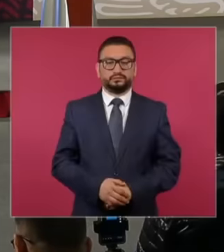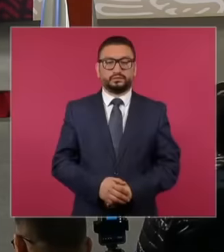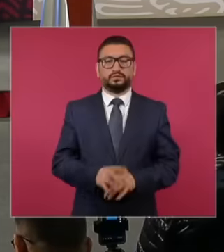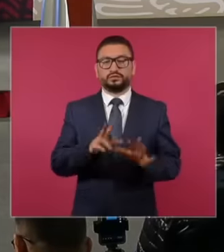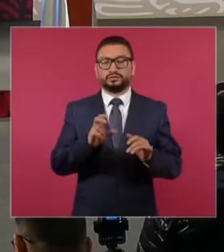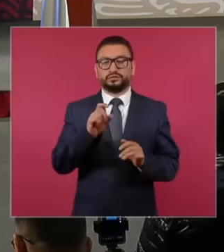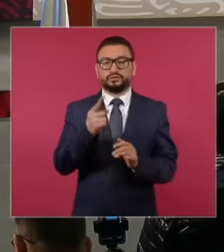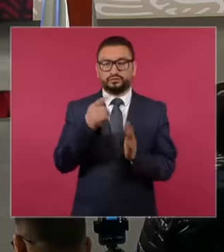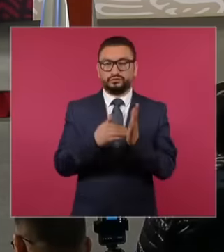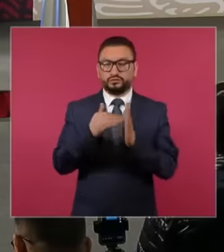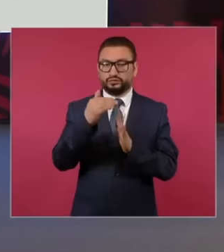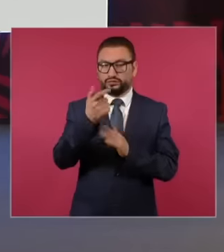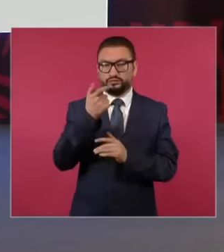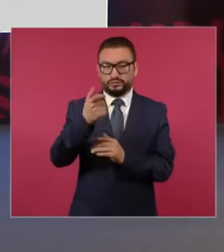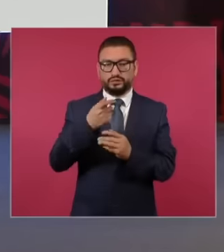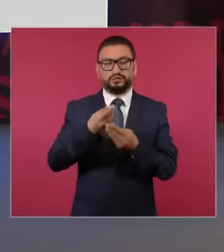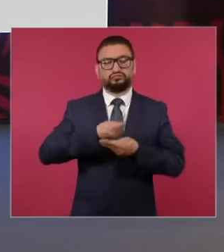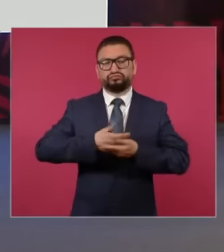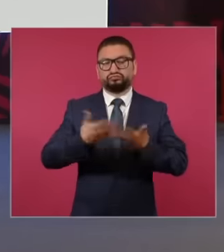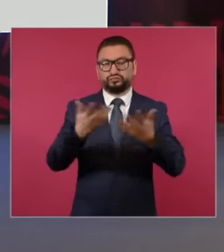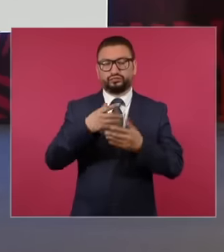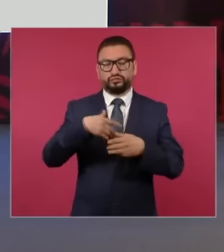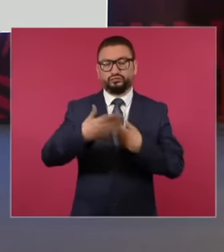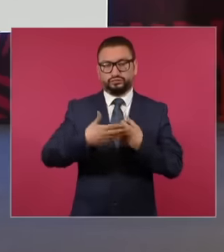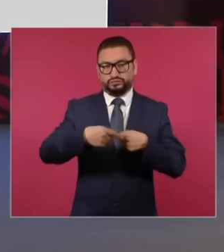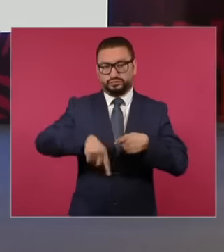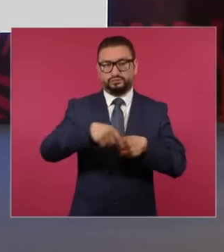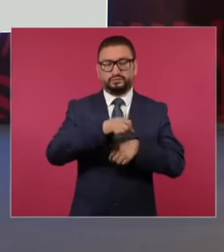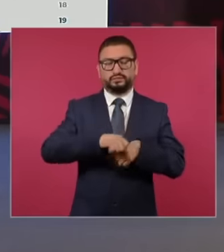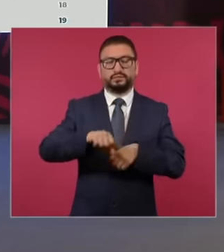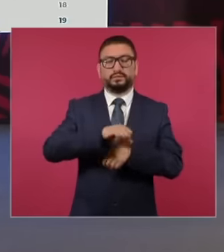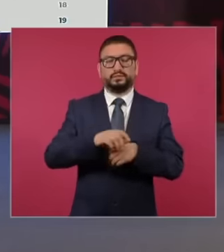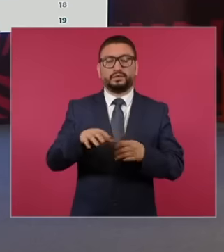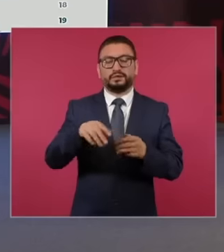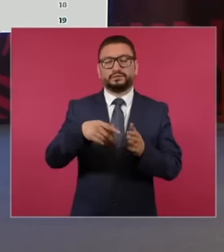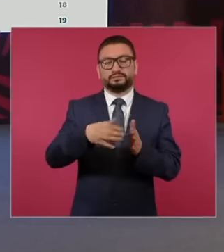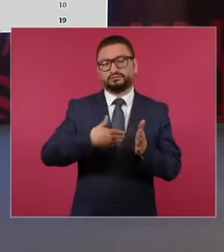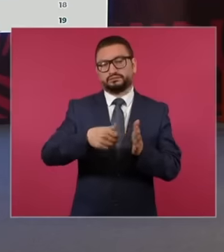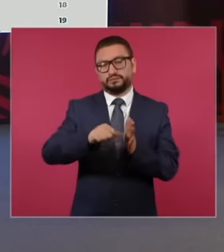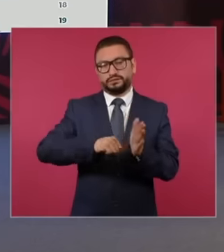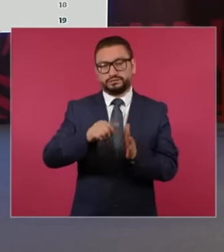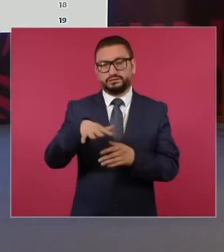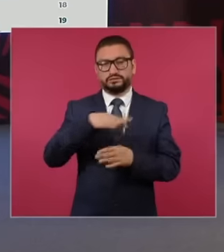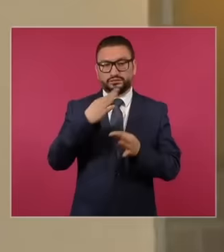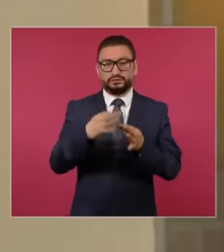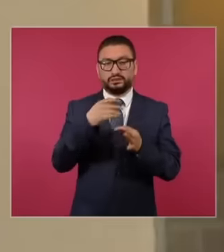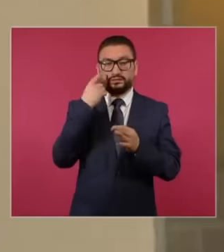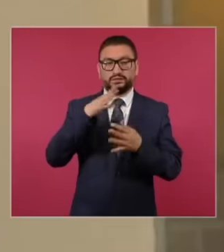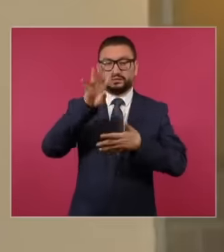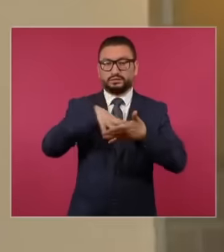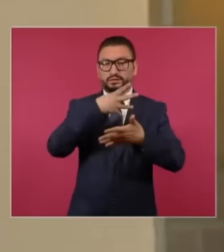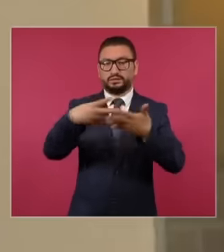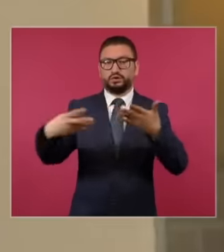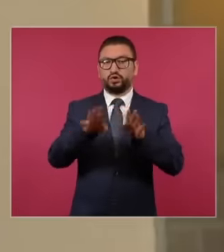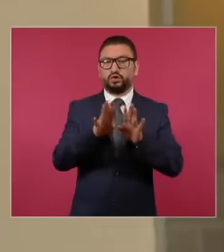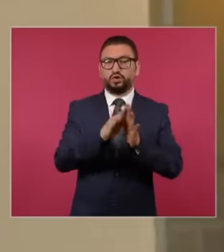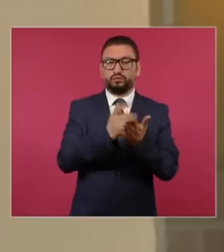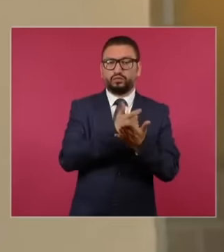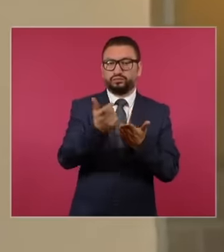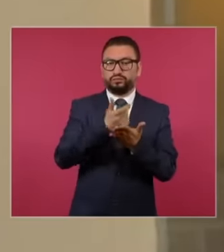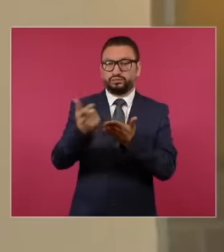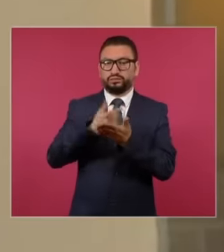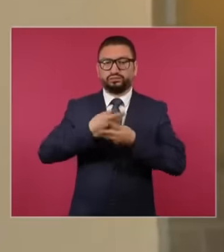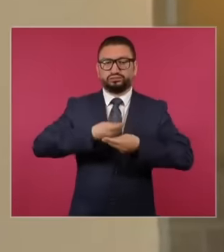pesos que estaremos dispersando este mes. La siguiente, por favor. Y aquí está el calendario de pagos de